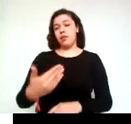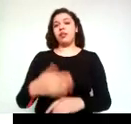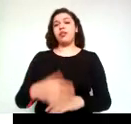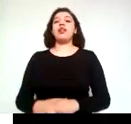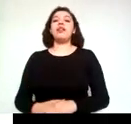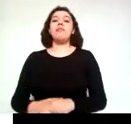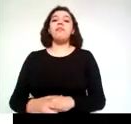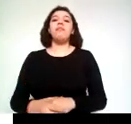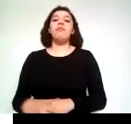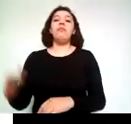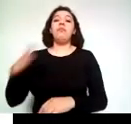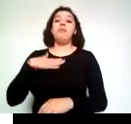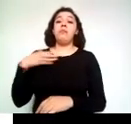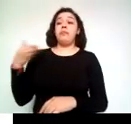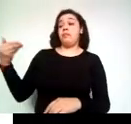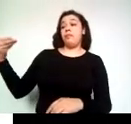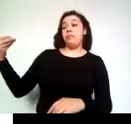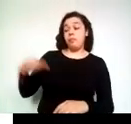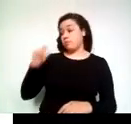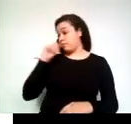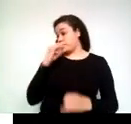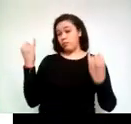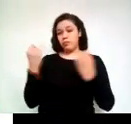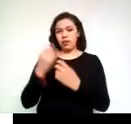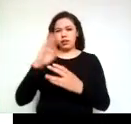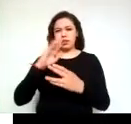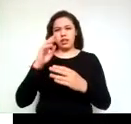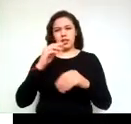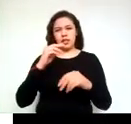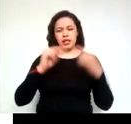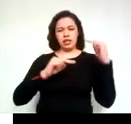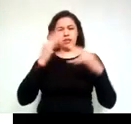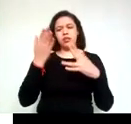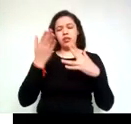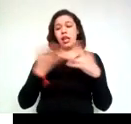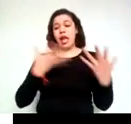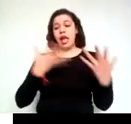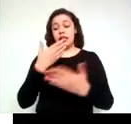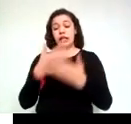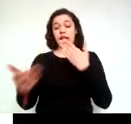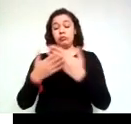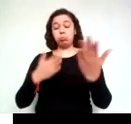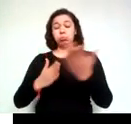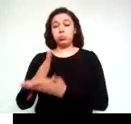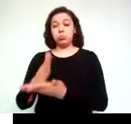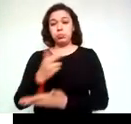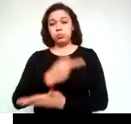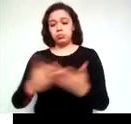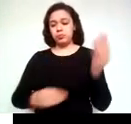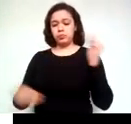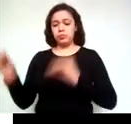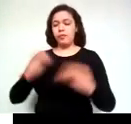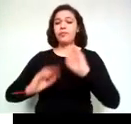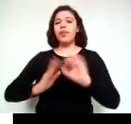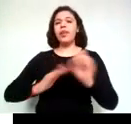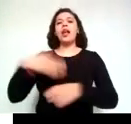pidiendo también, igual que en el riesgo medio, elaborar un programa de intervención. Y en la siguiente plática vamos